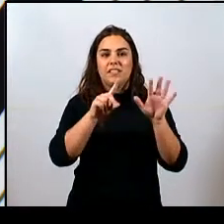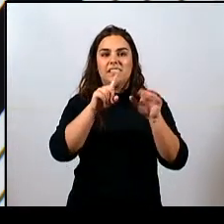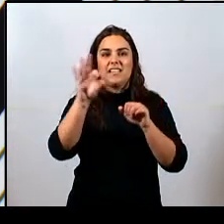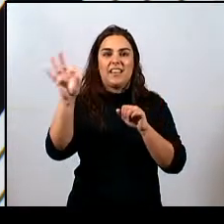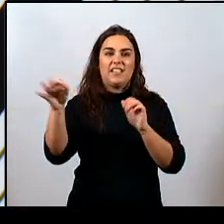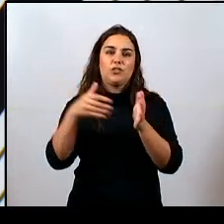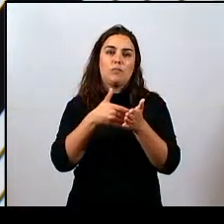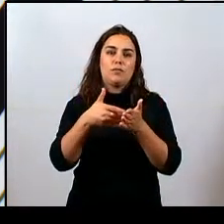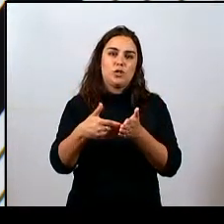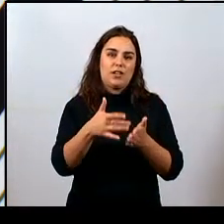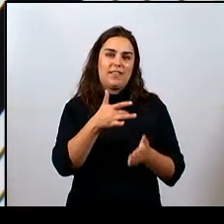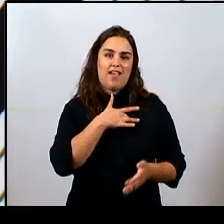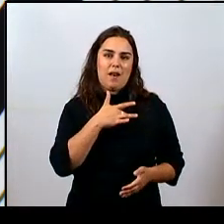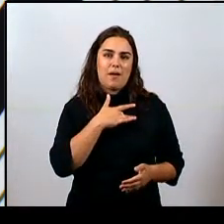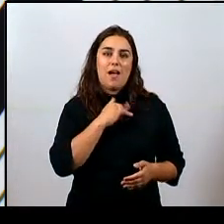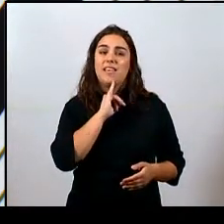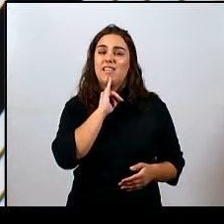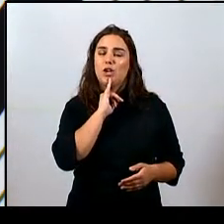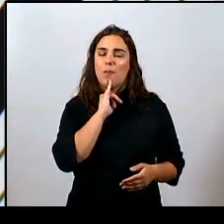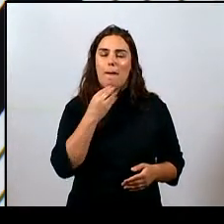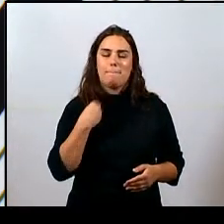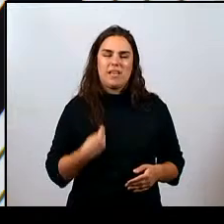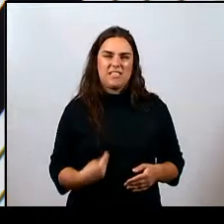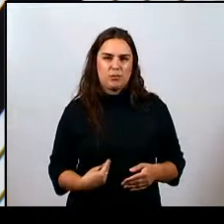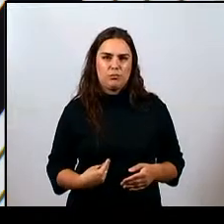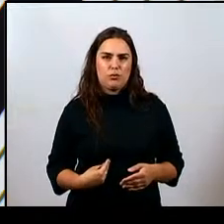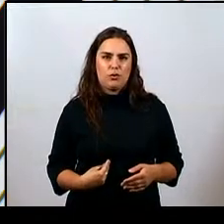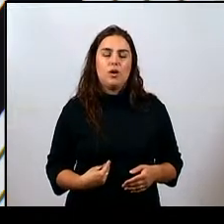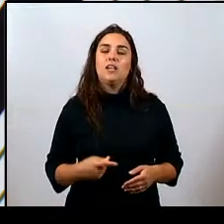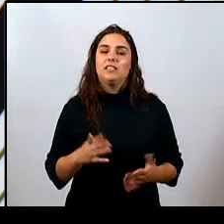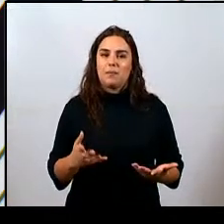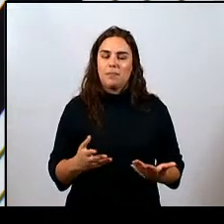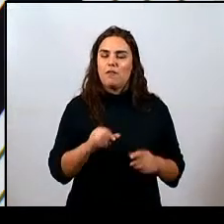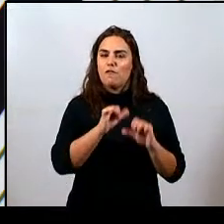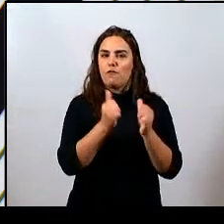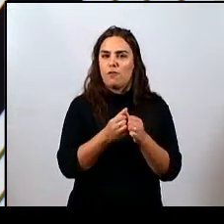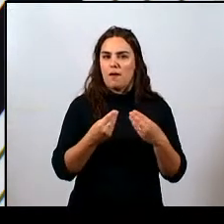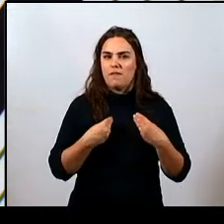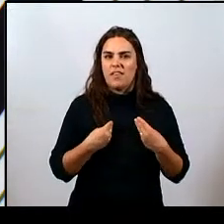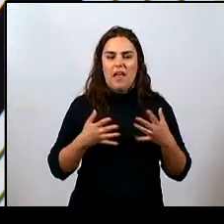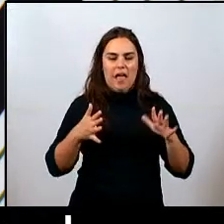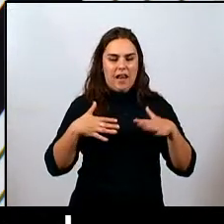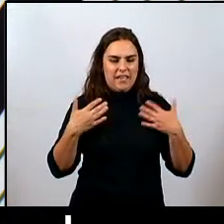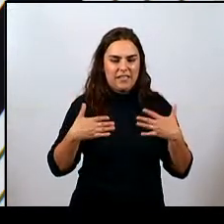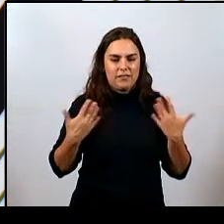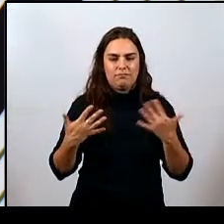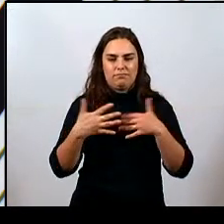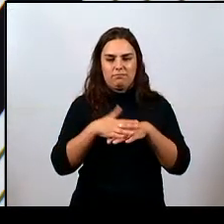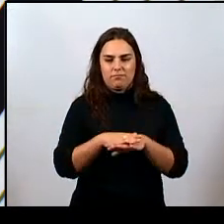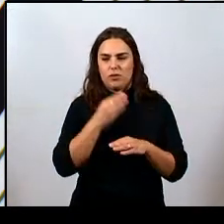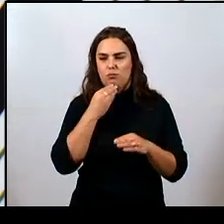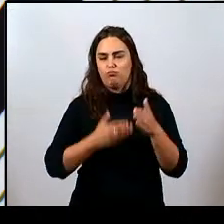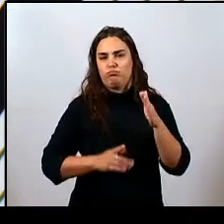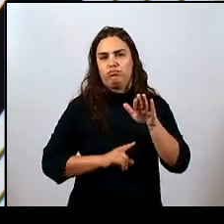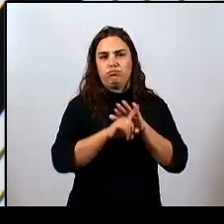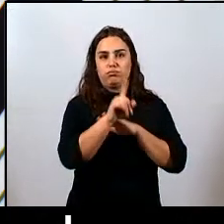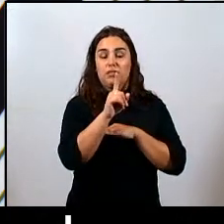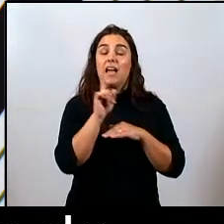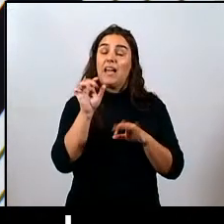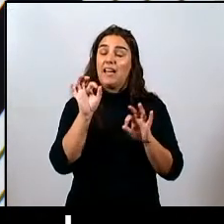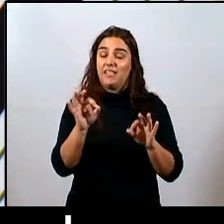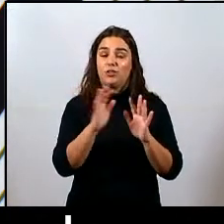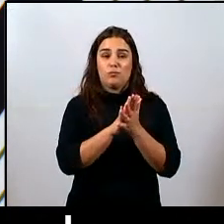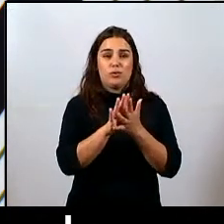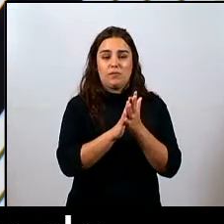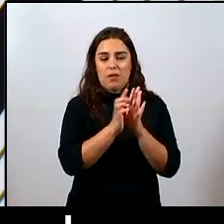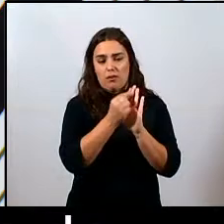almas con un mismo idioma y una forma parecida de ver la vida, tan alegre, tan mestiza, tan propia. Esto es lo que hemos tratado, es